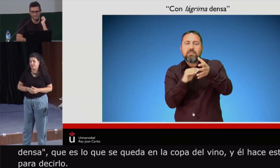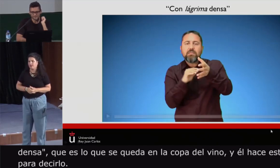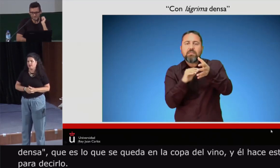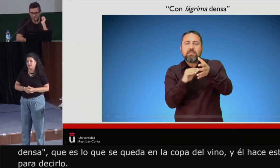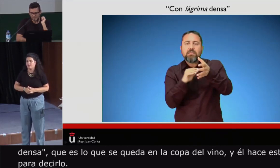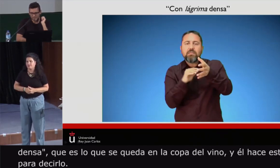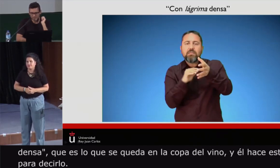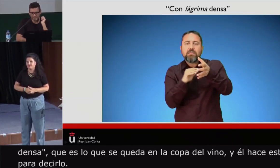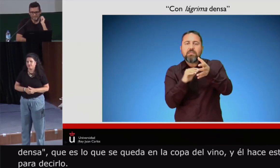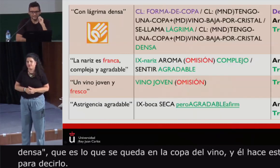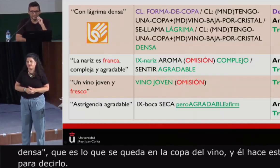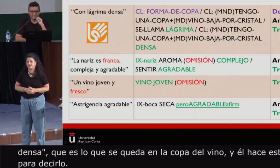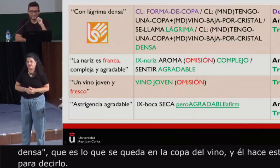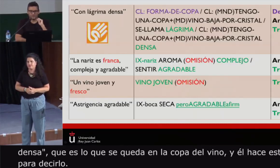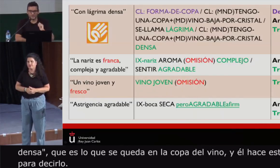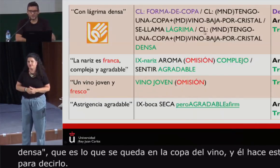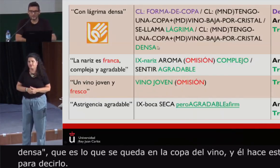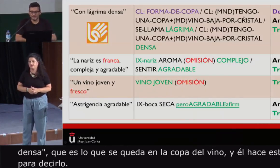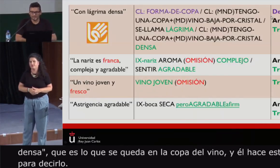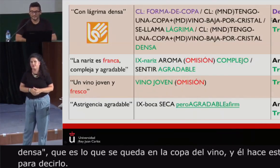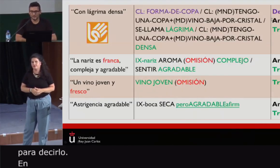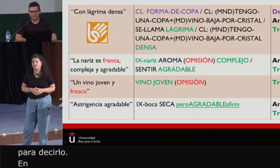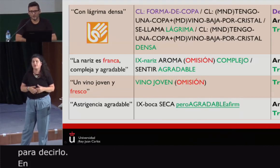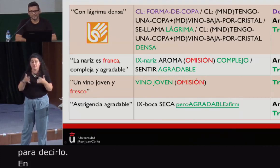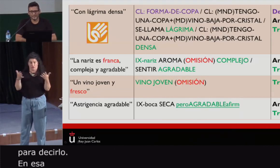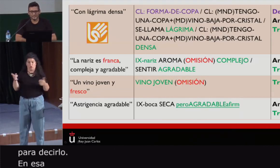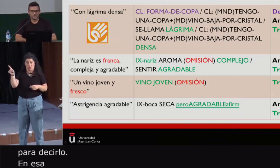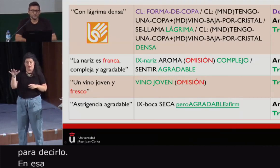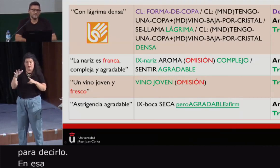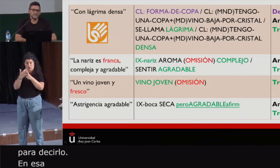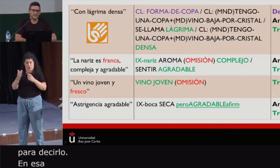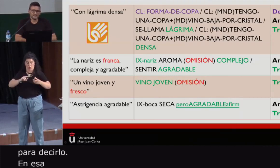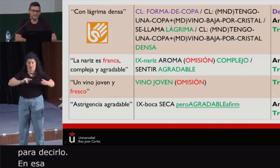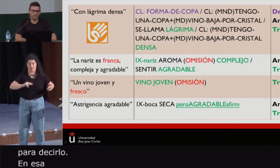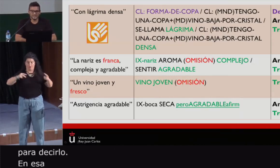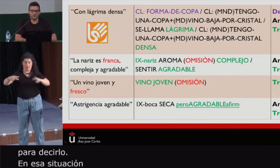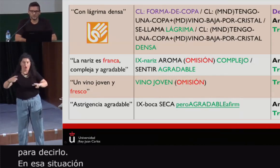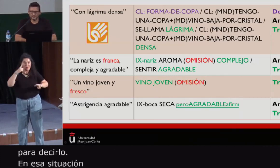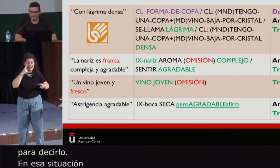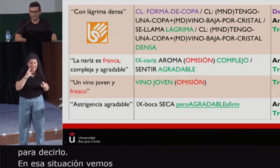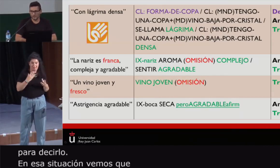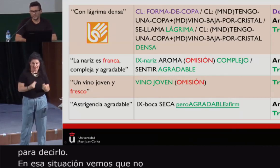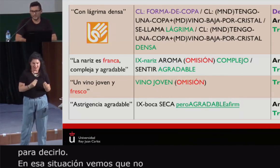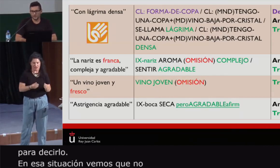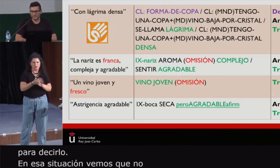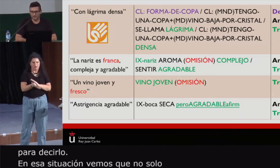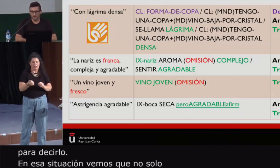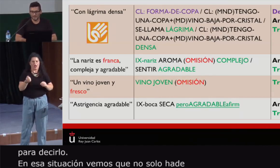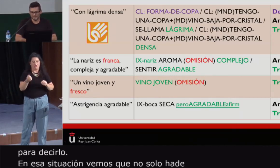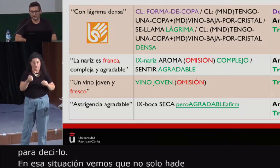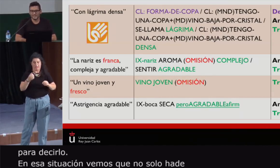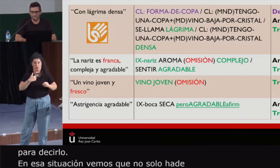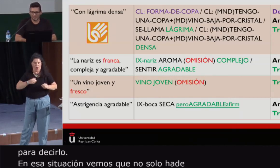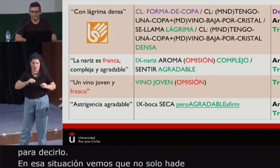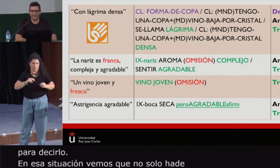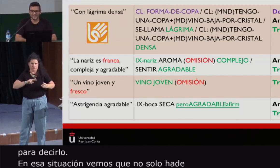¿Bien? Entonces, en esa situación con lágrima densa lo que vemos es que no solamente hace una traducción literal, que es lo que harían en otras lenguas orales,